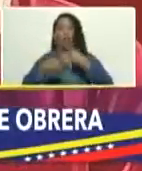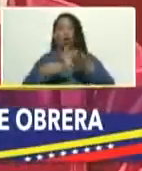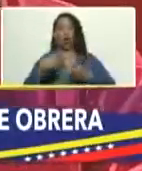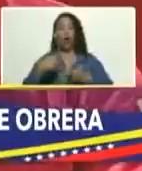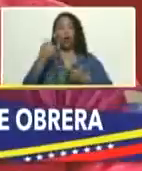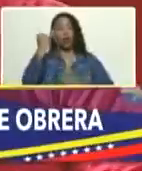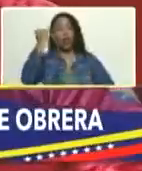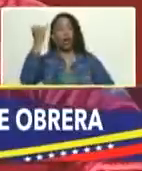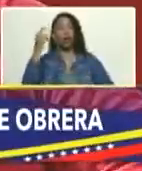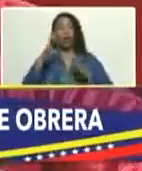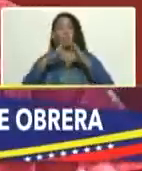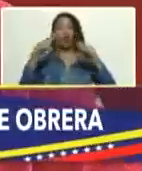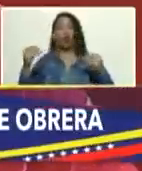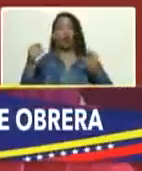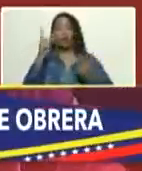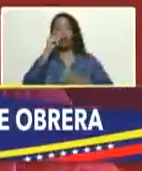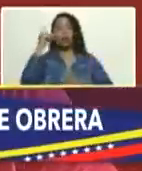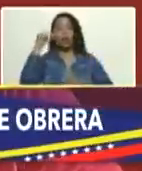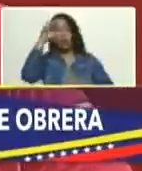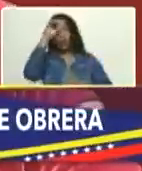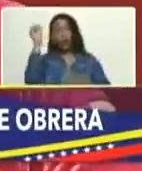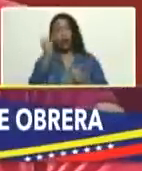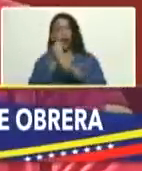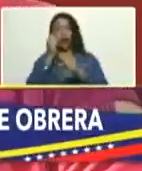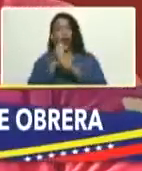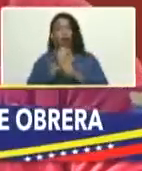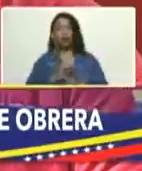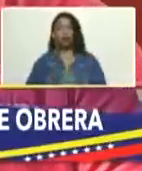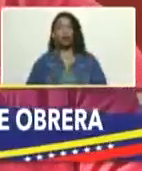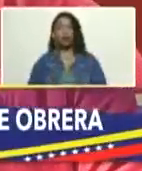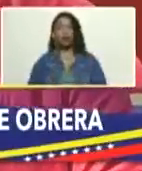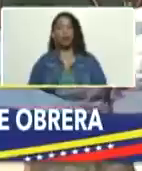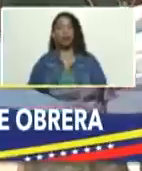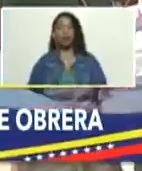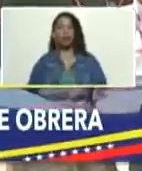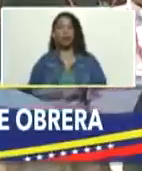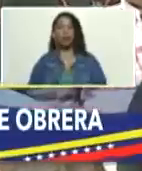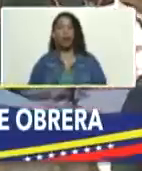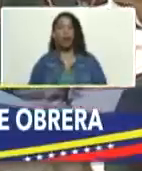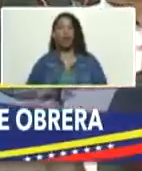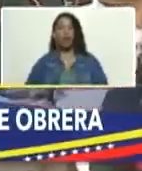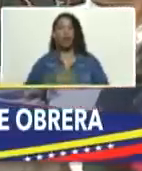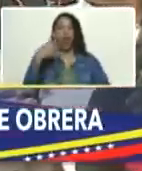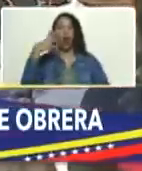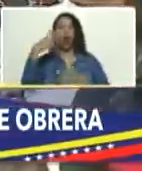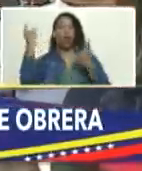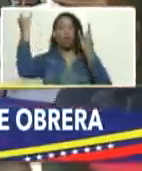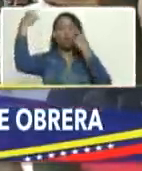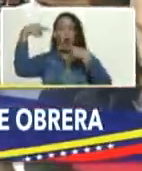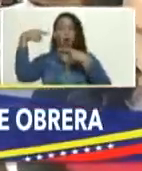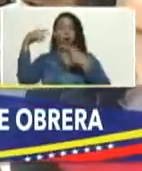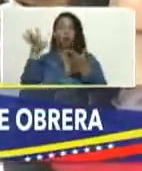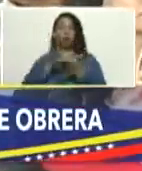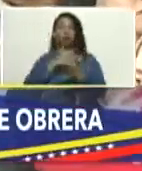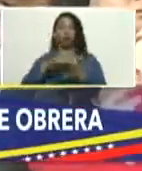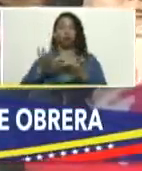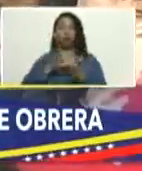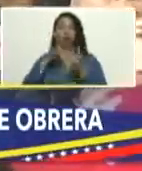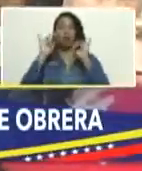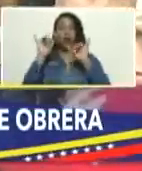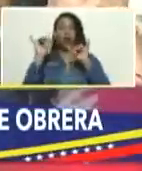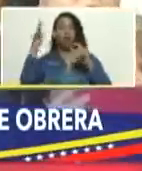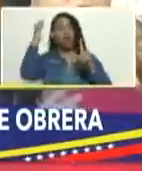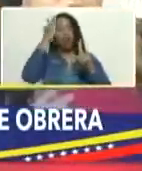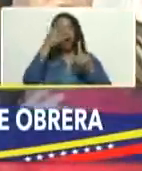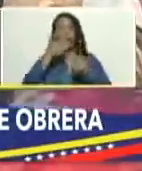ideológica de todas y todos los trabajadores. La creación de una plataforma digital de autoformación que